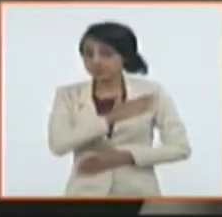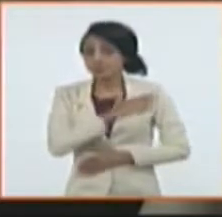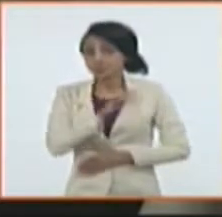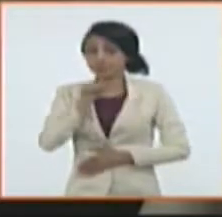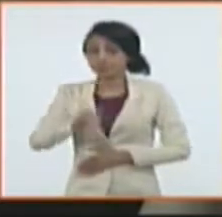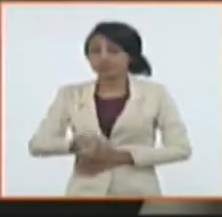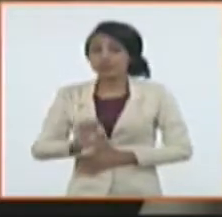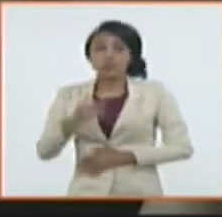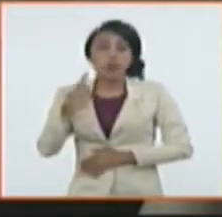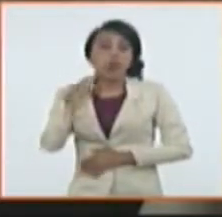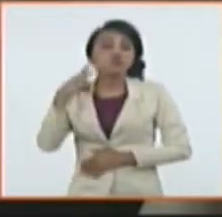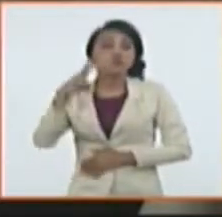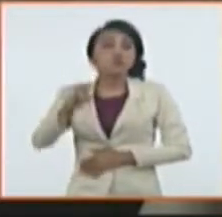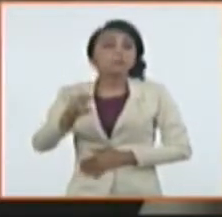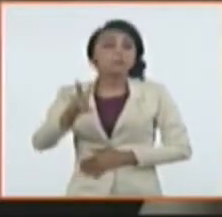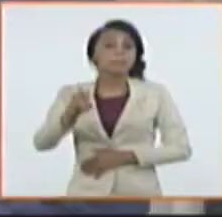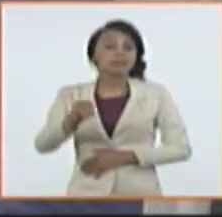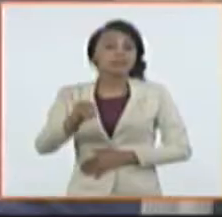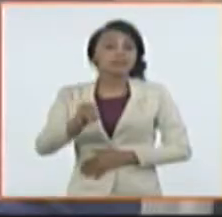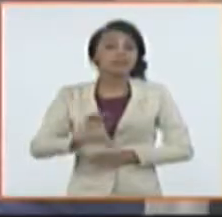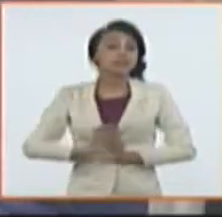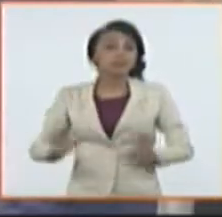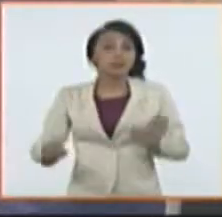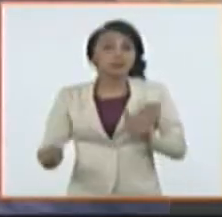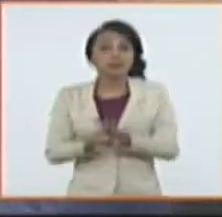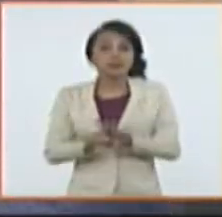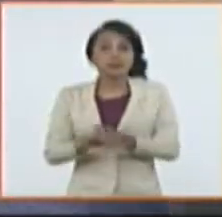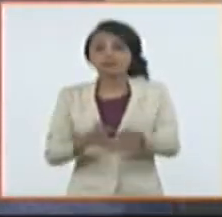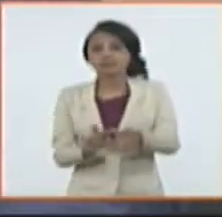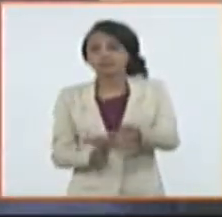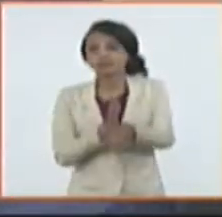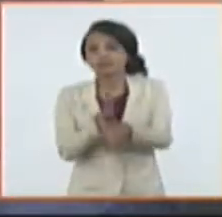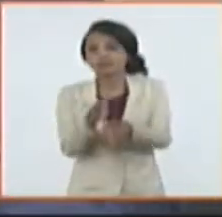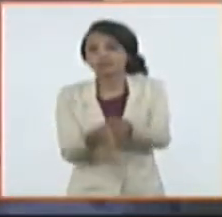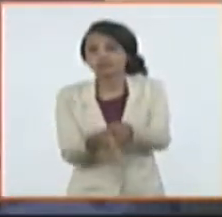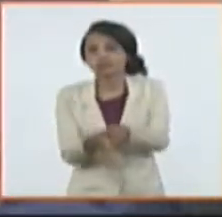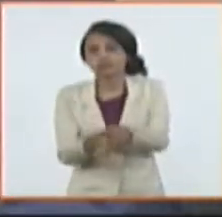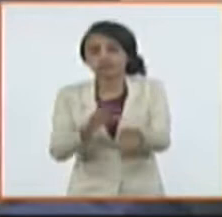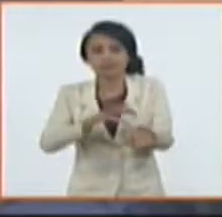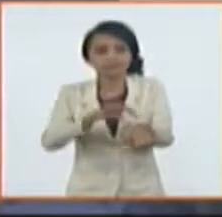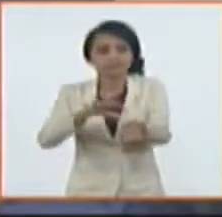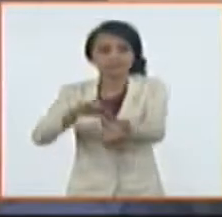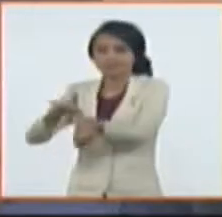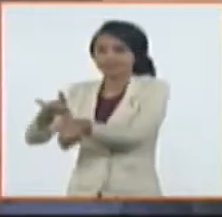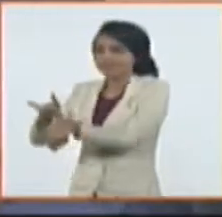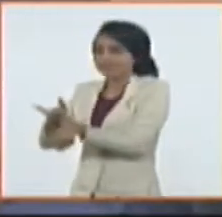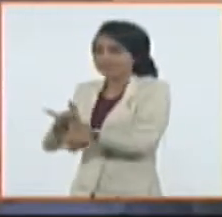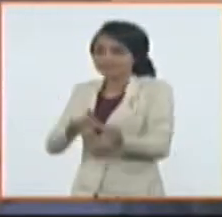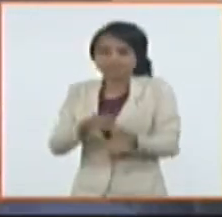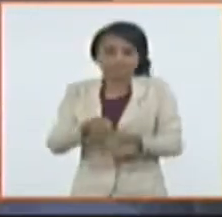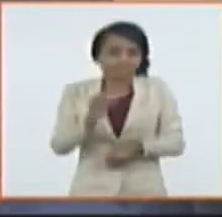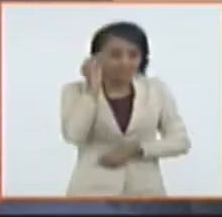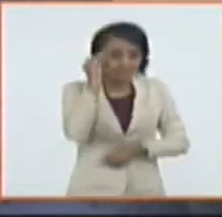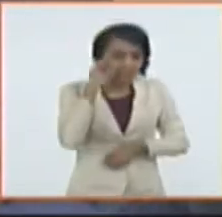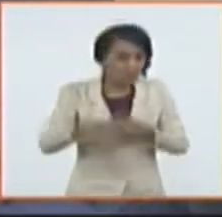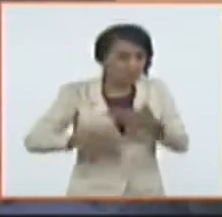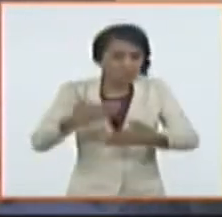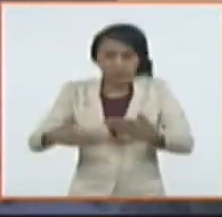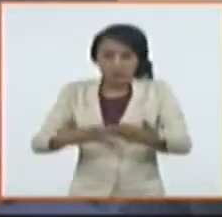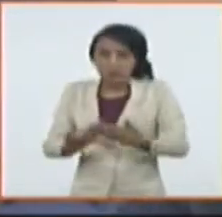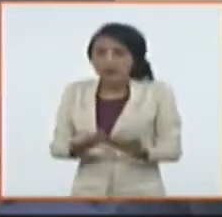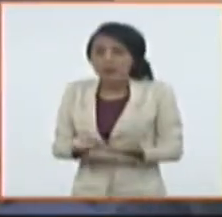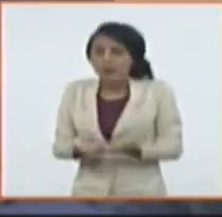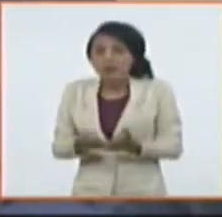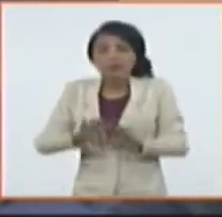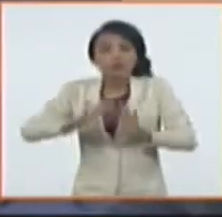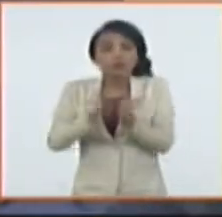del 2020 empieza la COVID, con todos los estragos que ha hecho, y con todo, se paralizó prácticamente